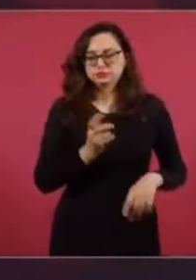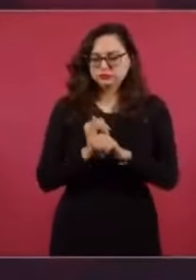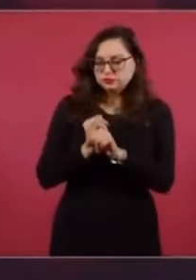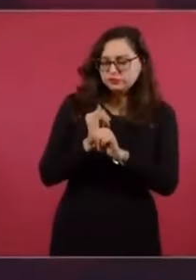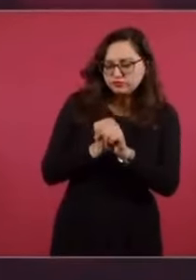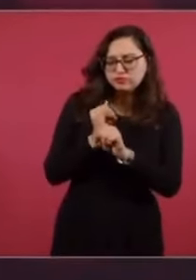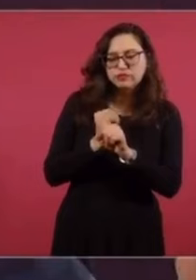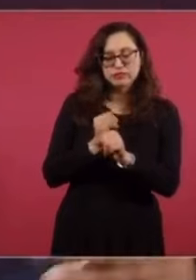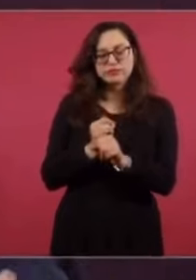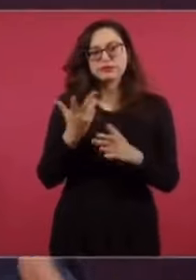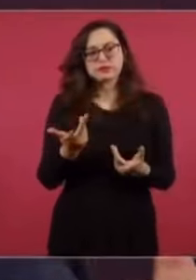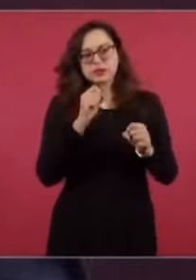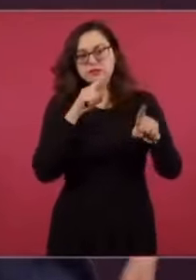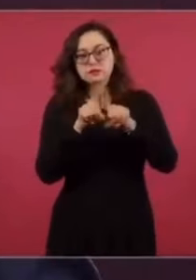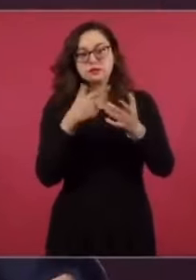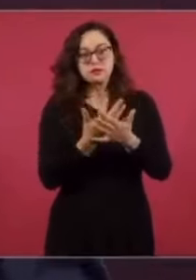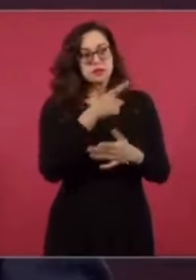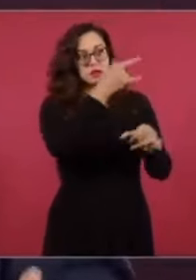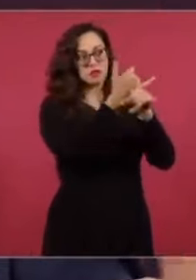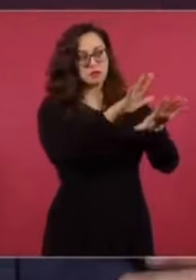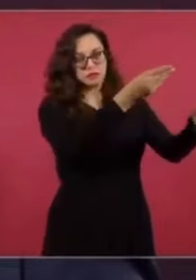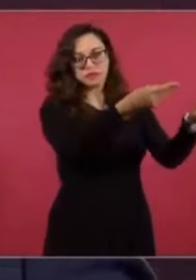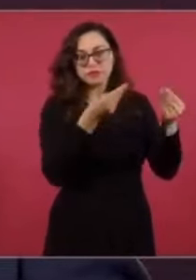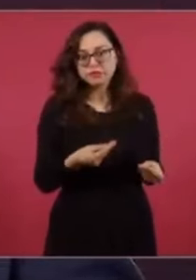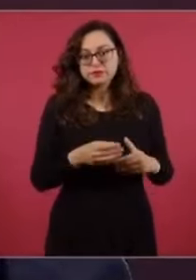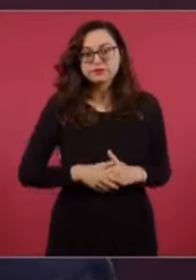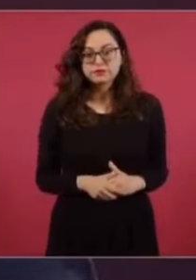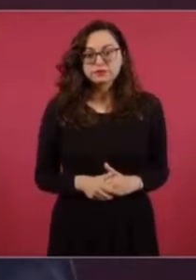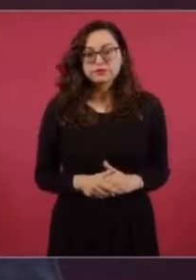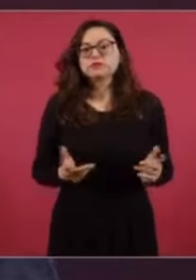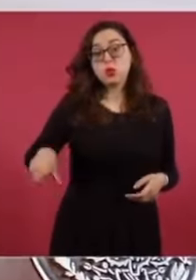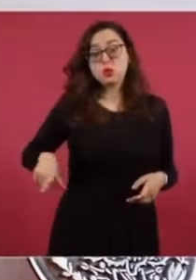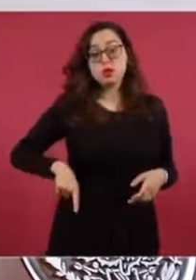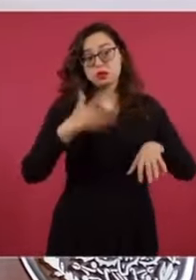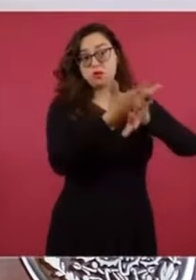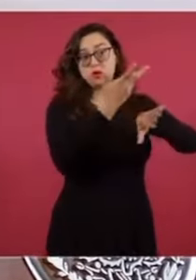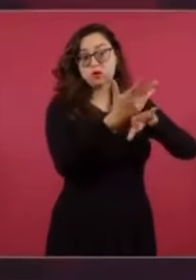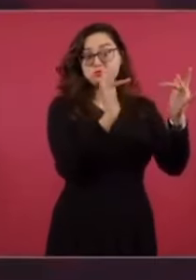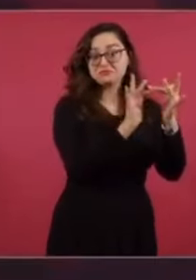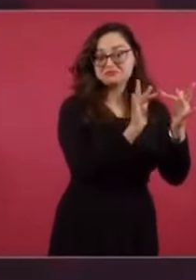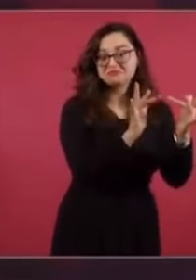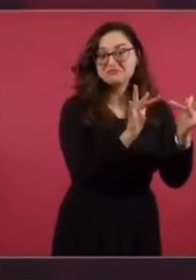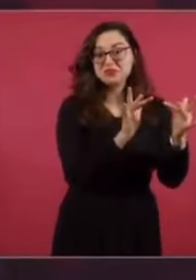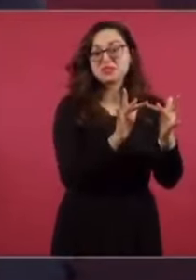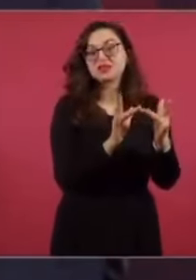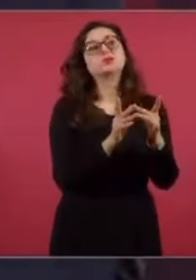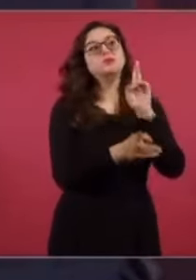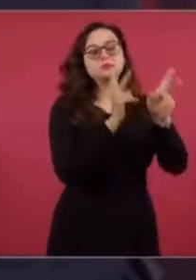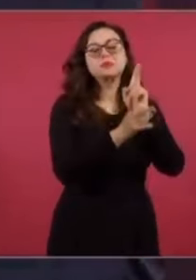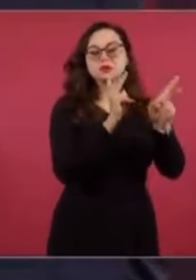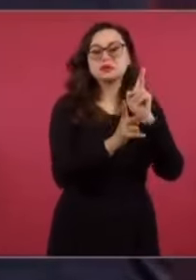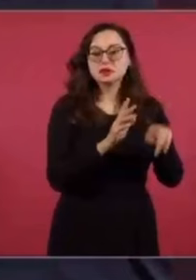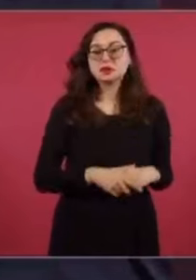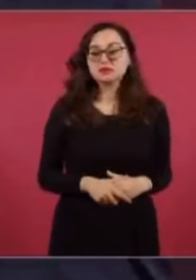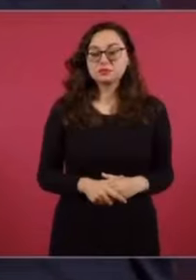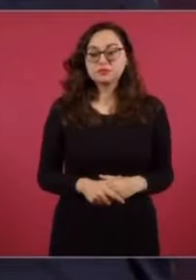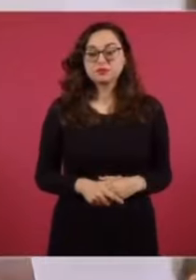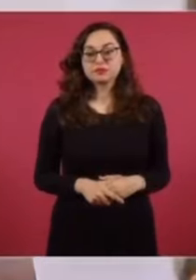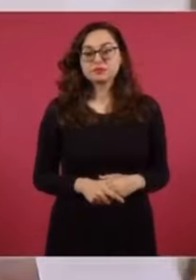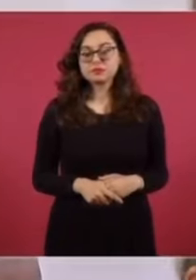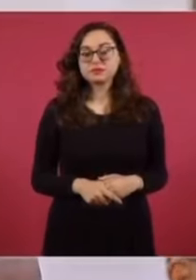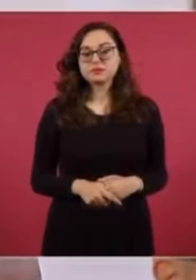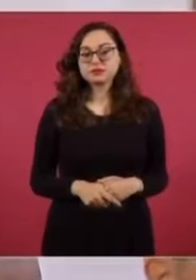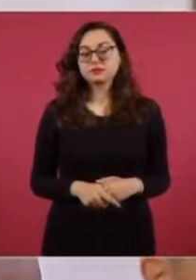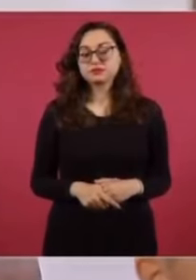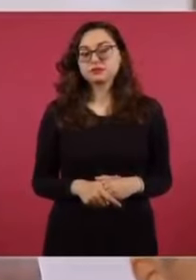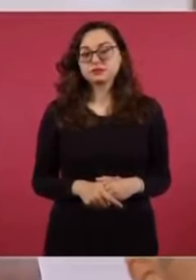eh Ya nos informaron que tenían pláticas con el gobierno de Estados Unidos Guzmán López que tenía